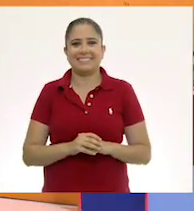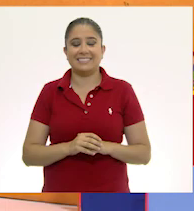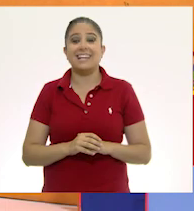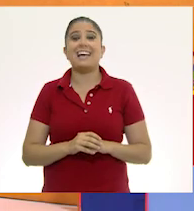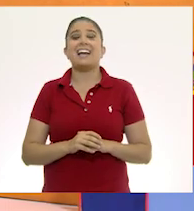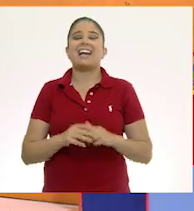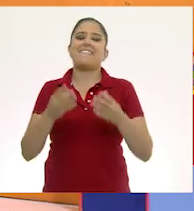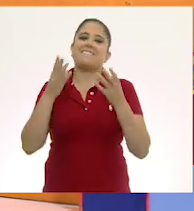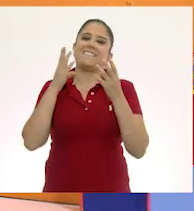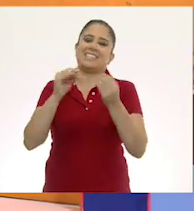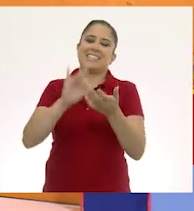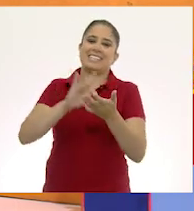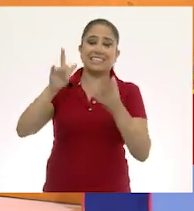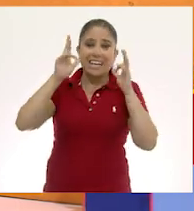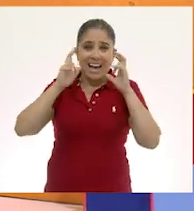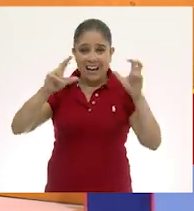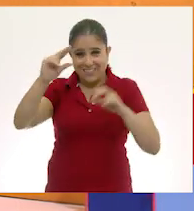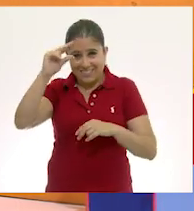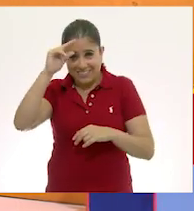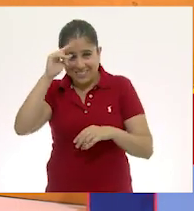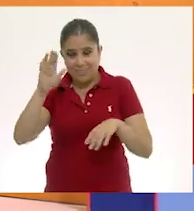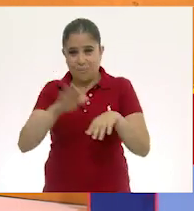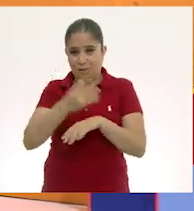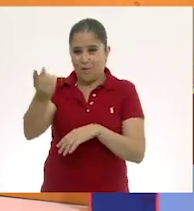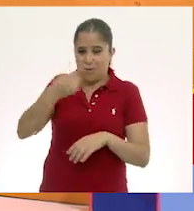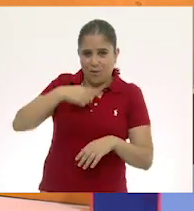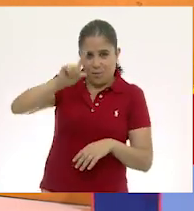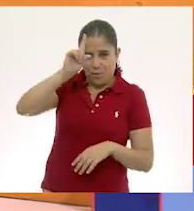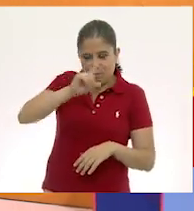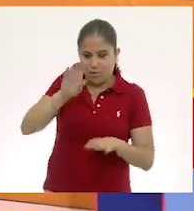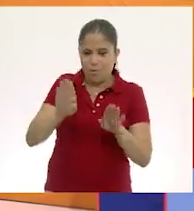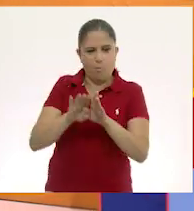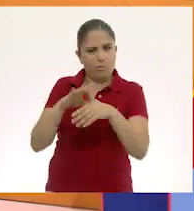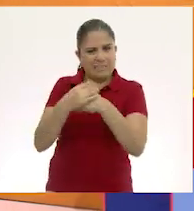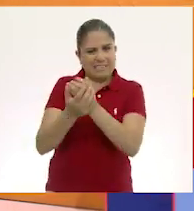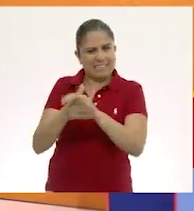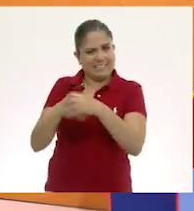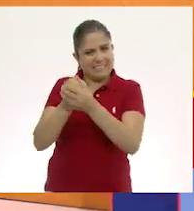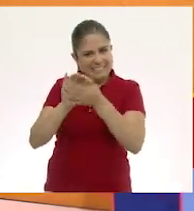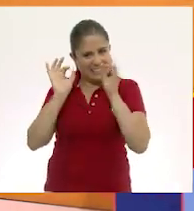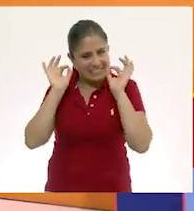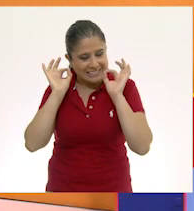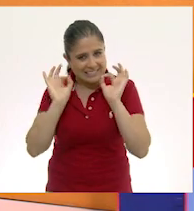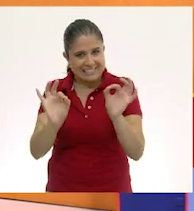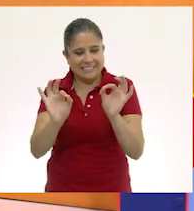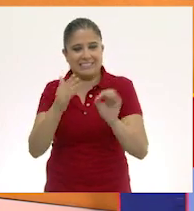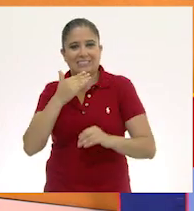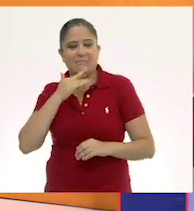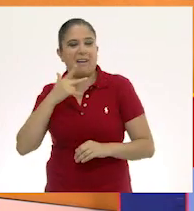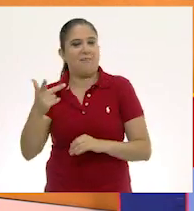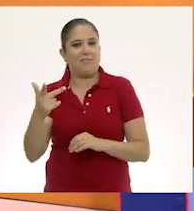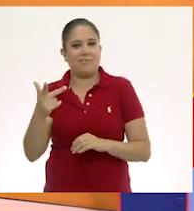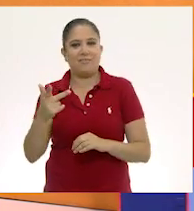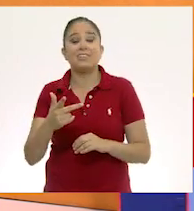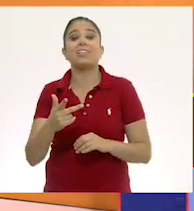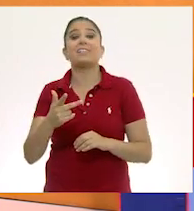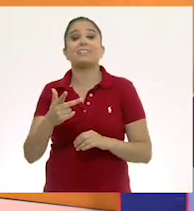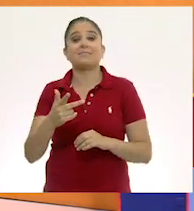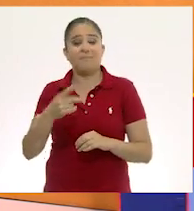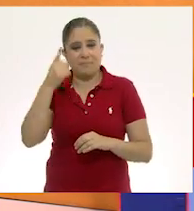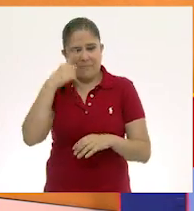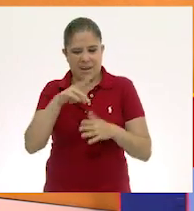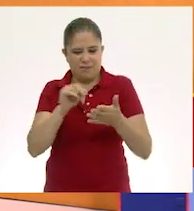Oh, muchas gracias, Jolisto, por orientarnos para que sepamos cómo lavarnos las manos de forma más adecuada. Y así que no